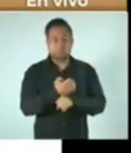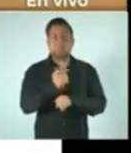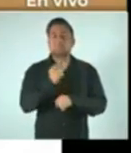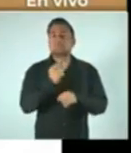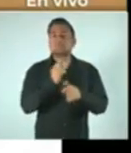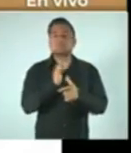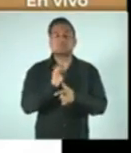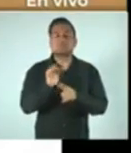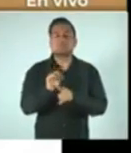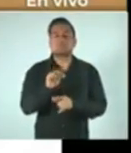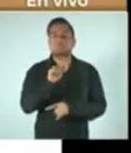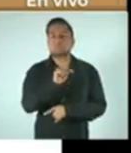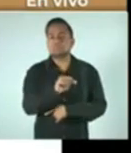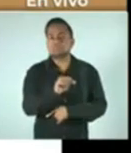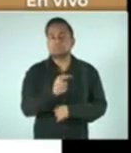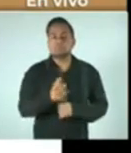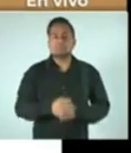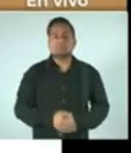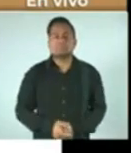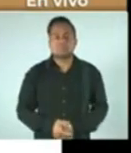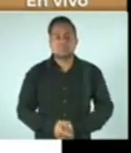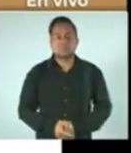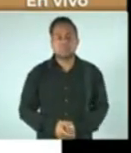entonces no solo un